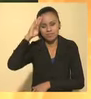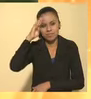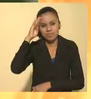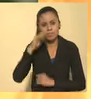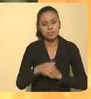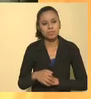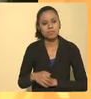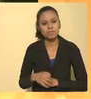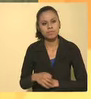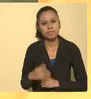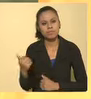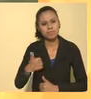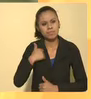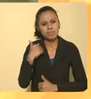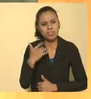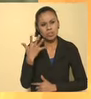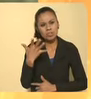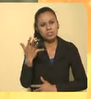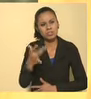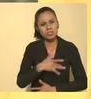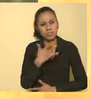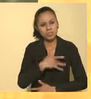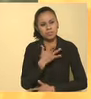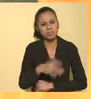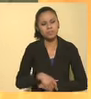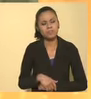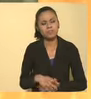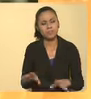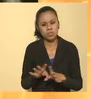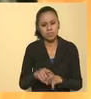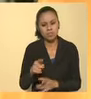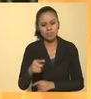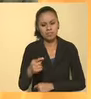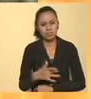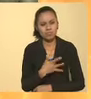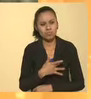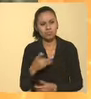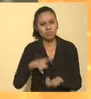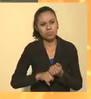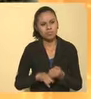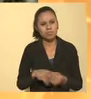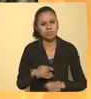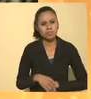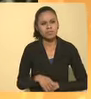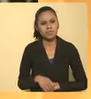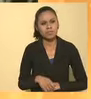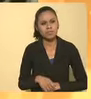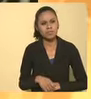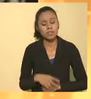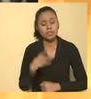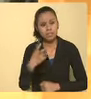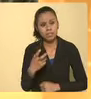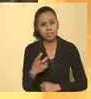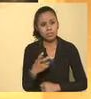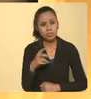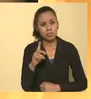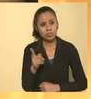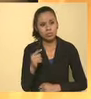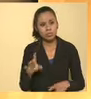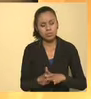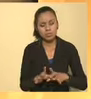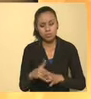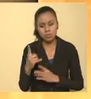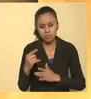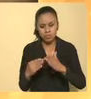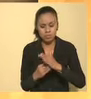poco estimular los cinco sentidos. Exactamente, sí, como que te entre por todos lados. Y bueno, esta mesa sería como una